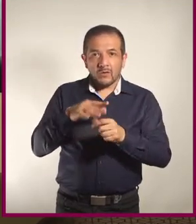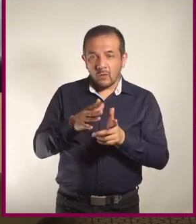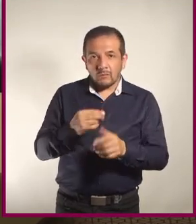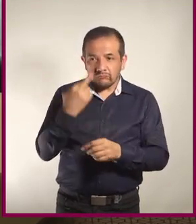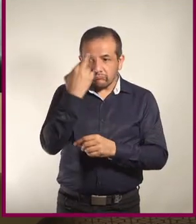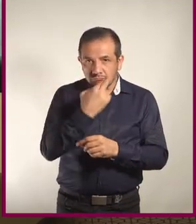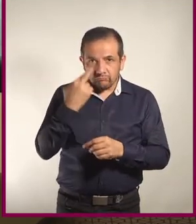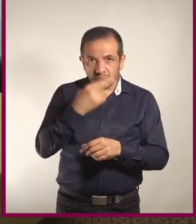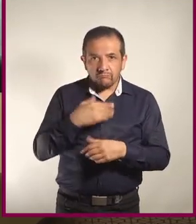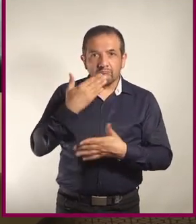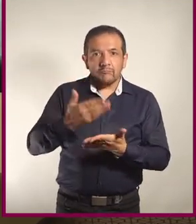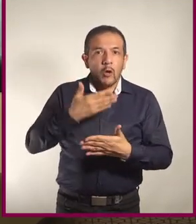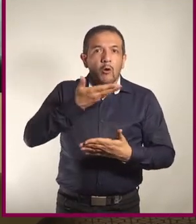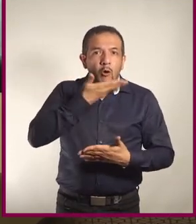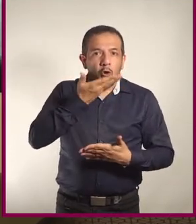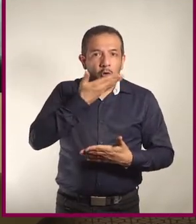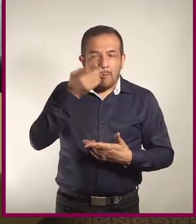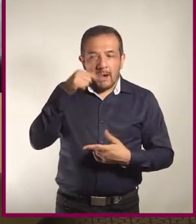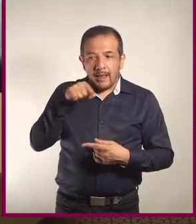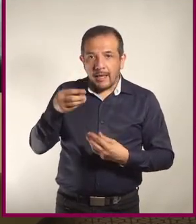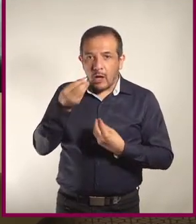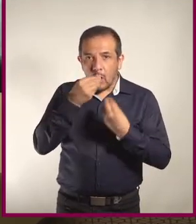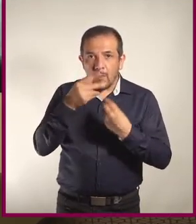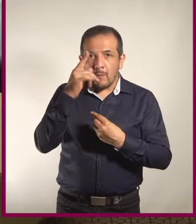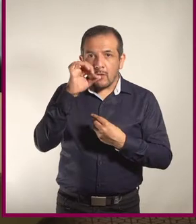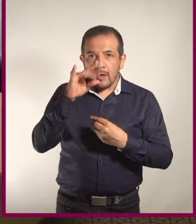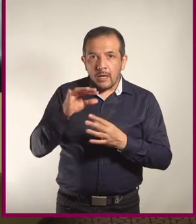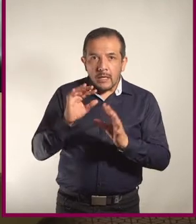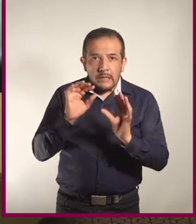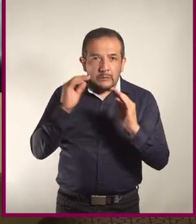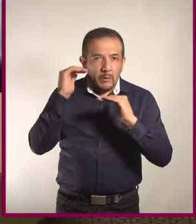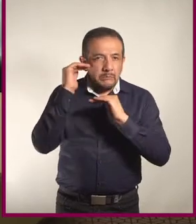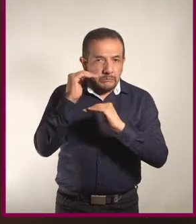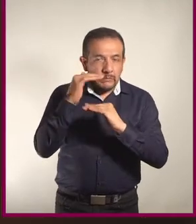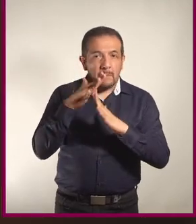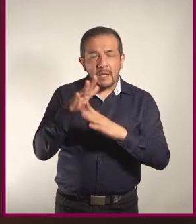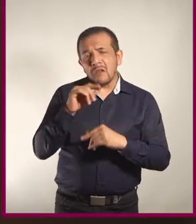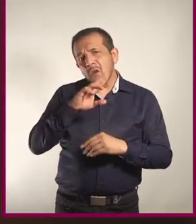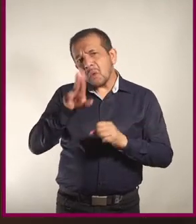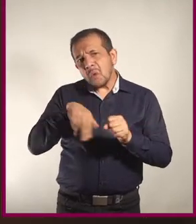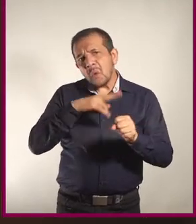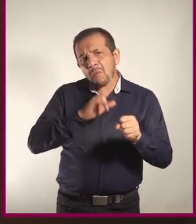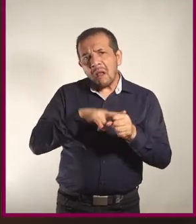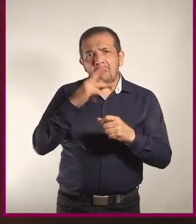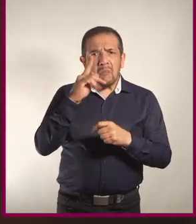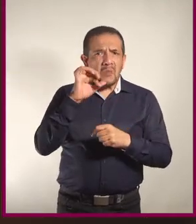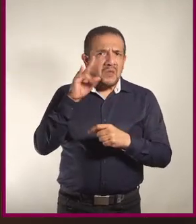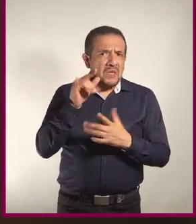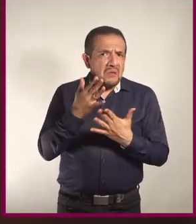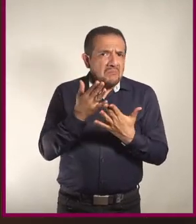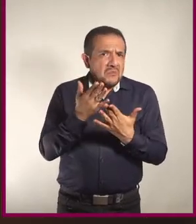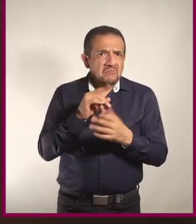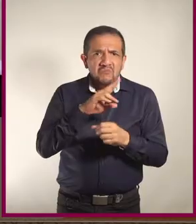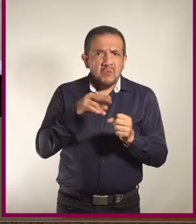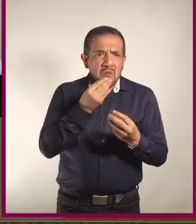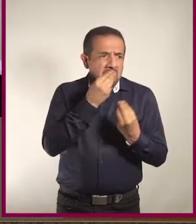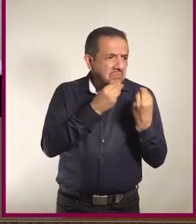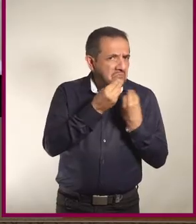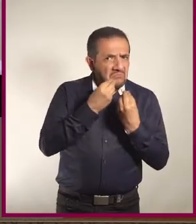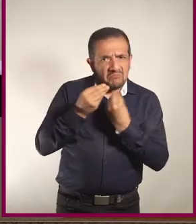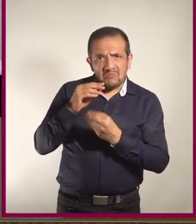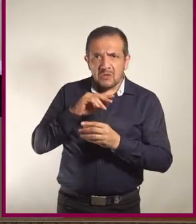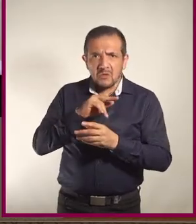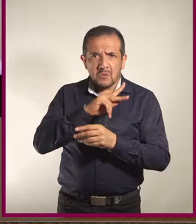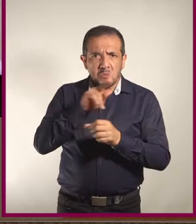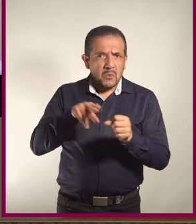médico la cantidad de proteínas que debe de consumir estas personas. En términos normales, no hay ninguna contraindicación